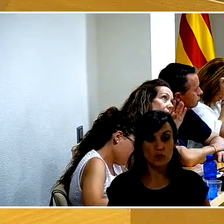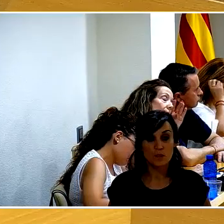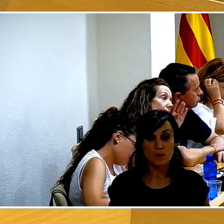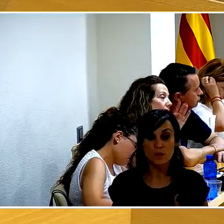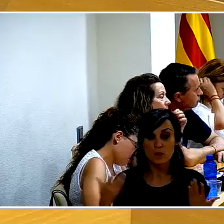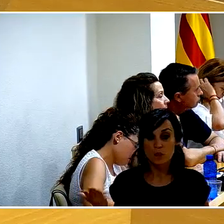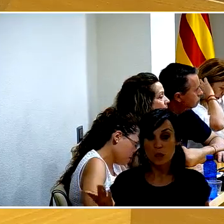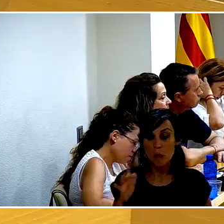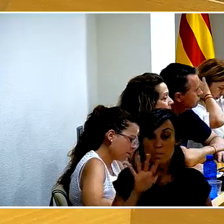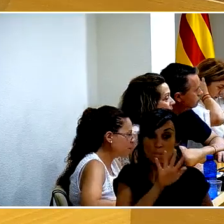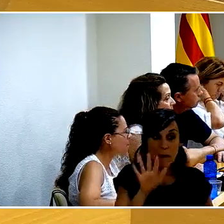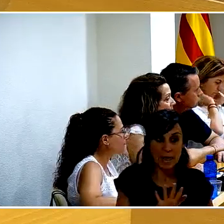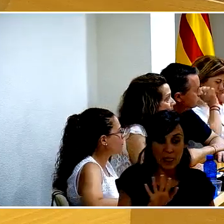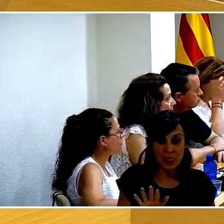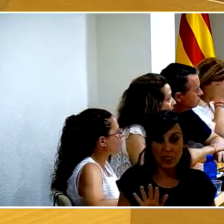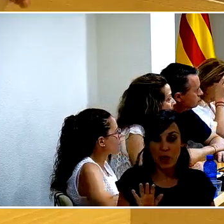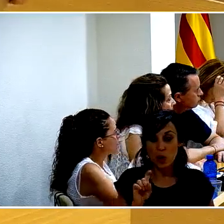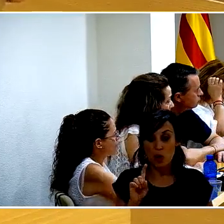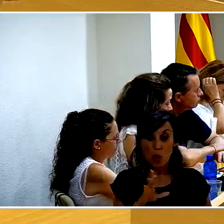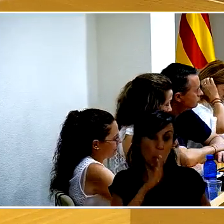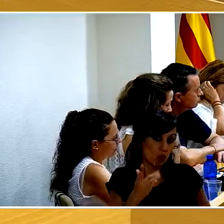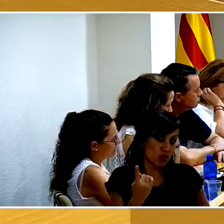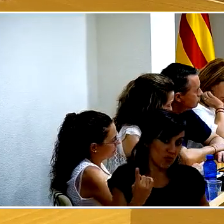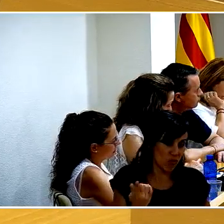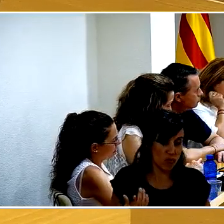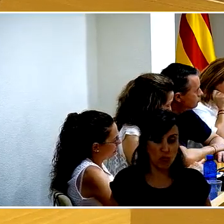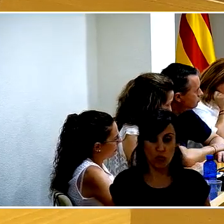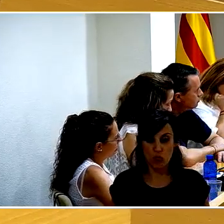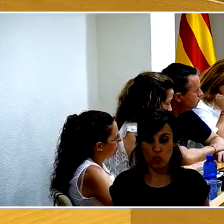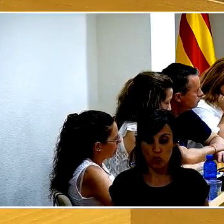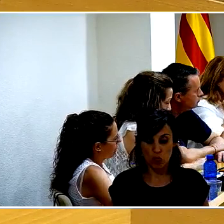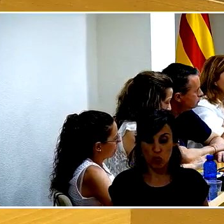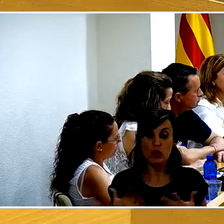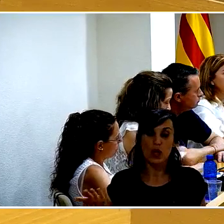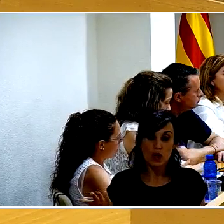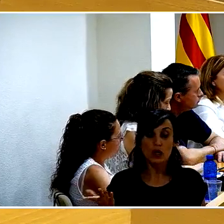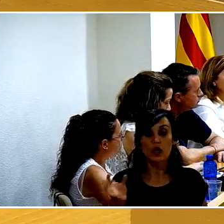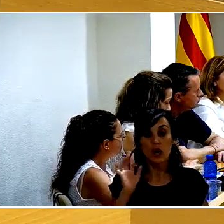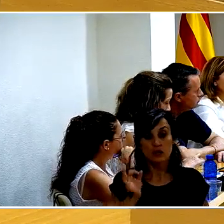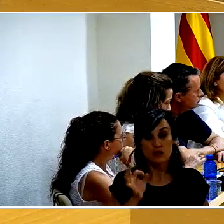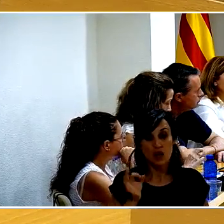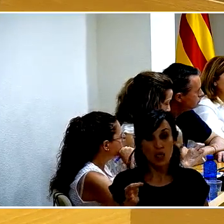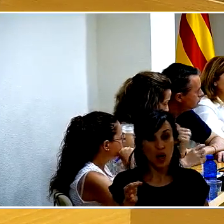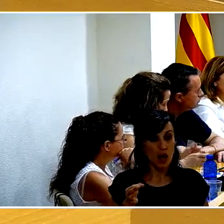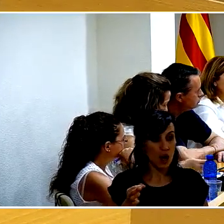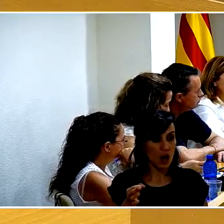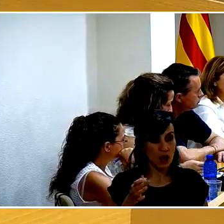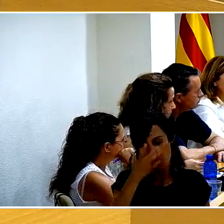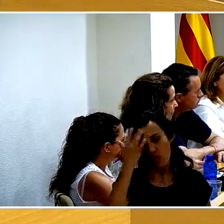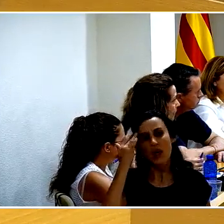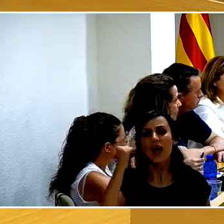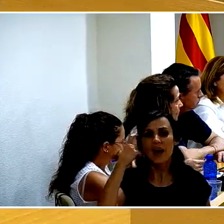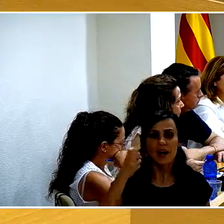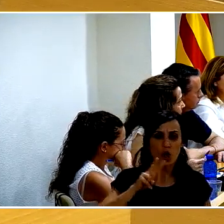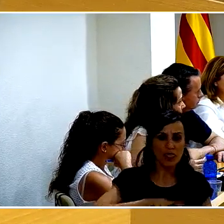Evidentemente, parece ser que uno de los motivos que se alega es que efectivamente el que era delegado, creo que se llama delegado